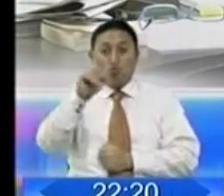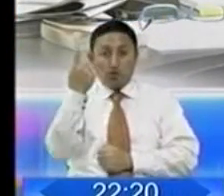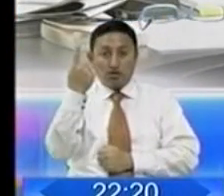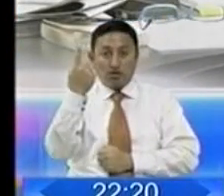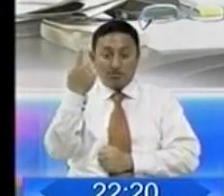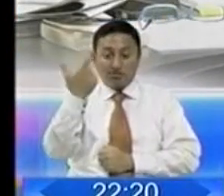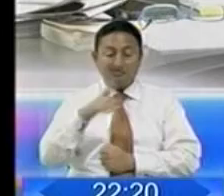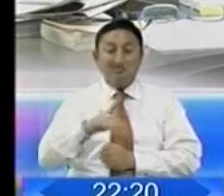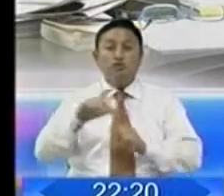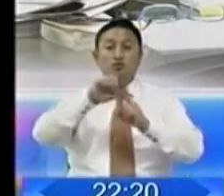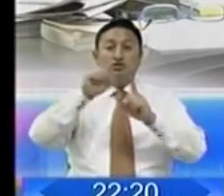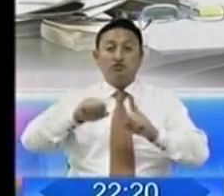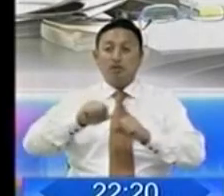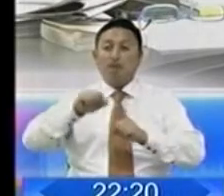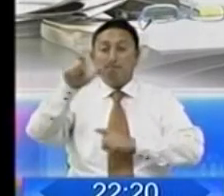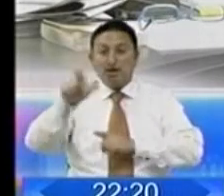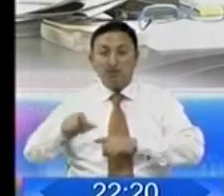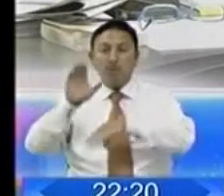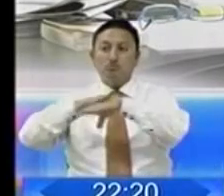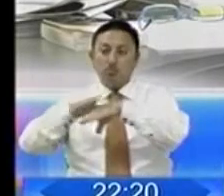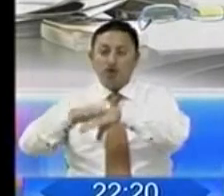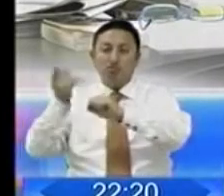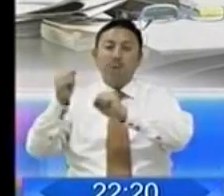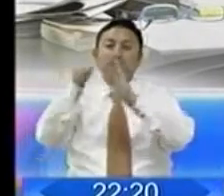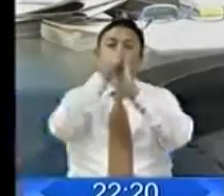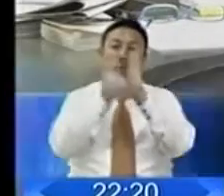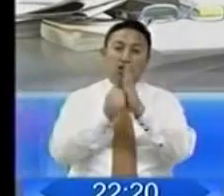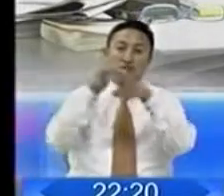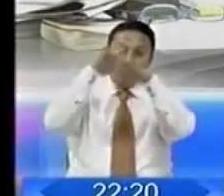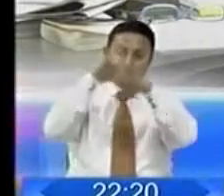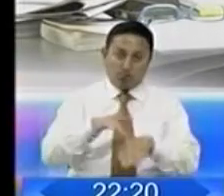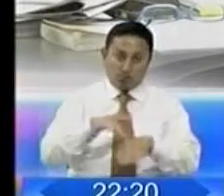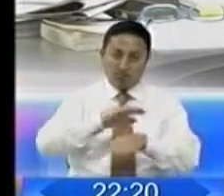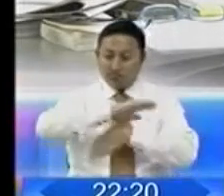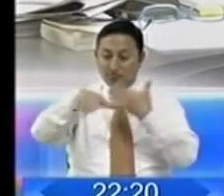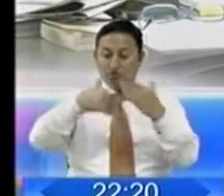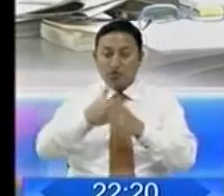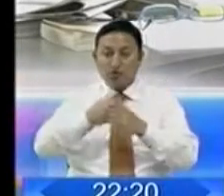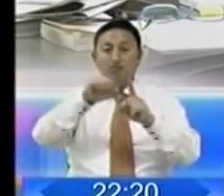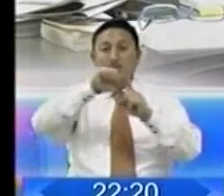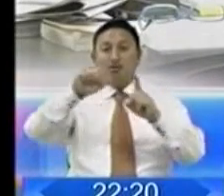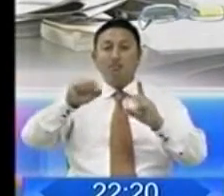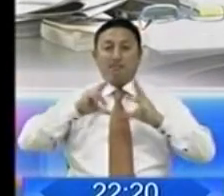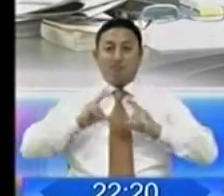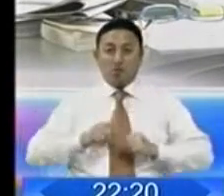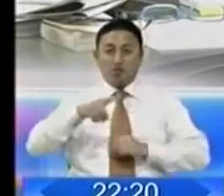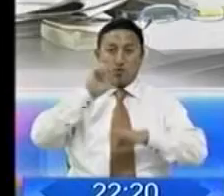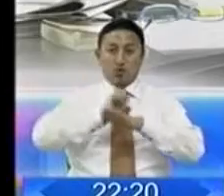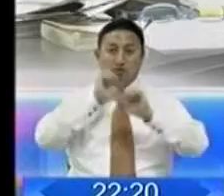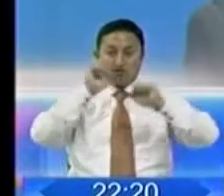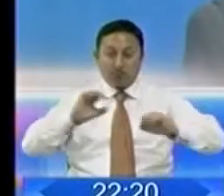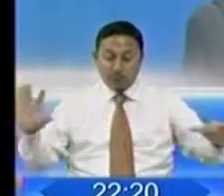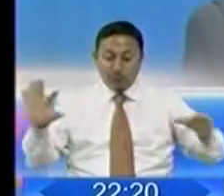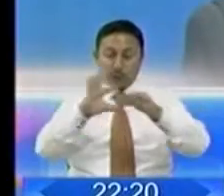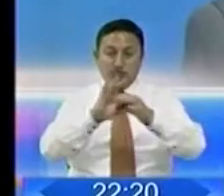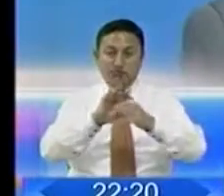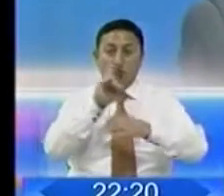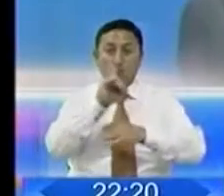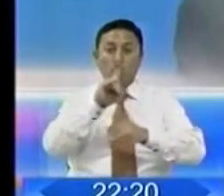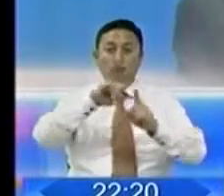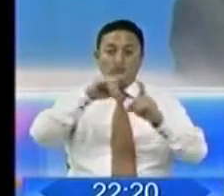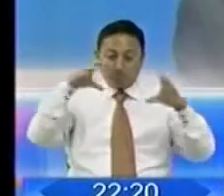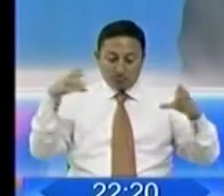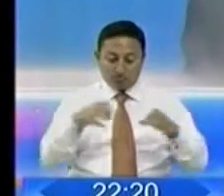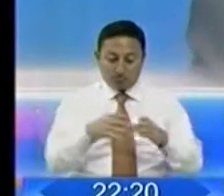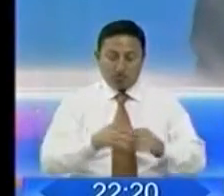de llamamiento de agendamiento médico, donde ya todos los sistemas de salud del Ecuador están conectados a una sola plataforma y